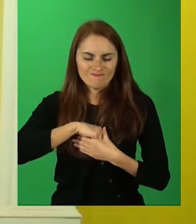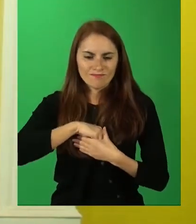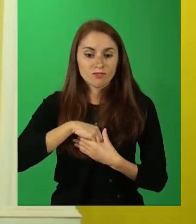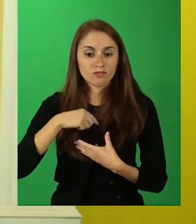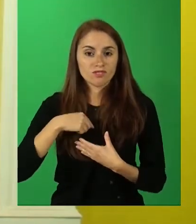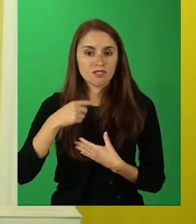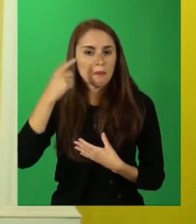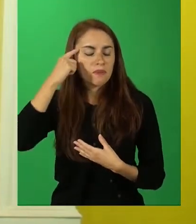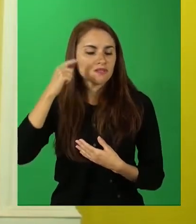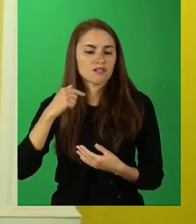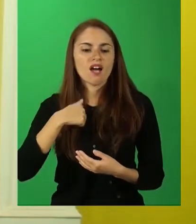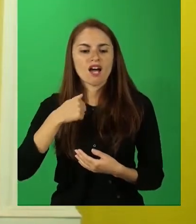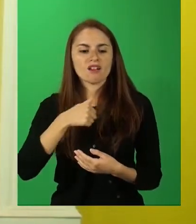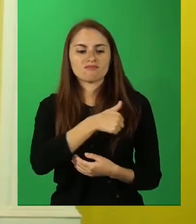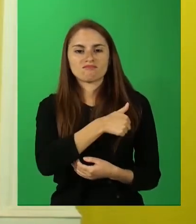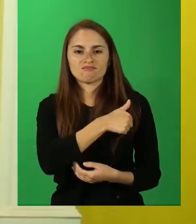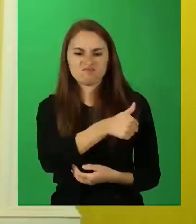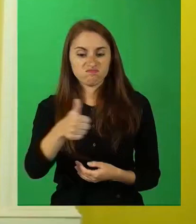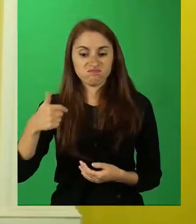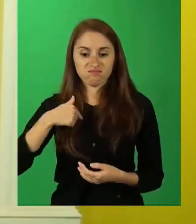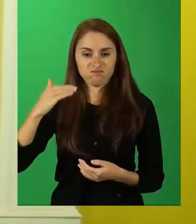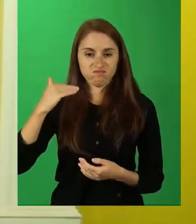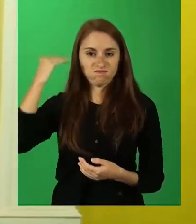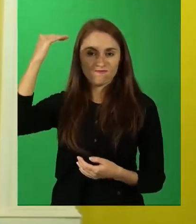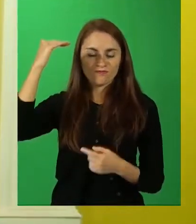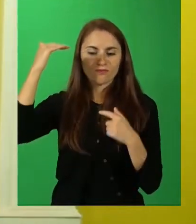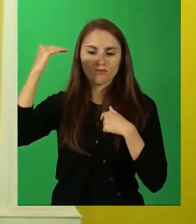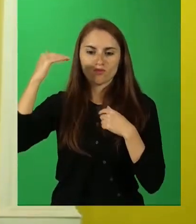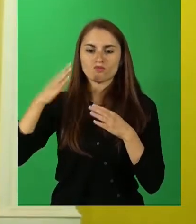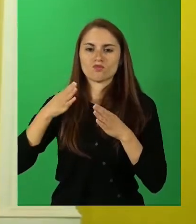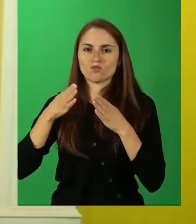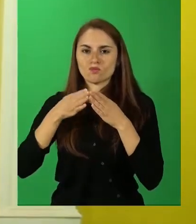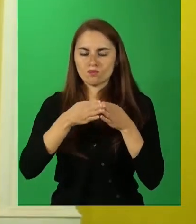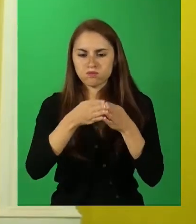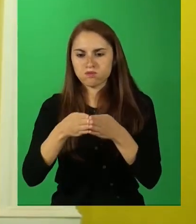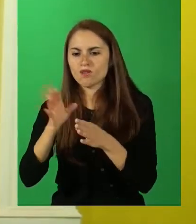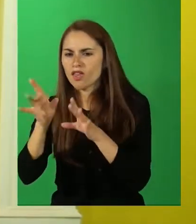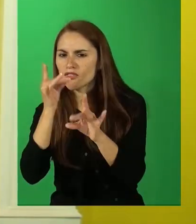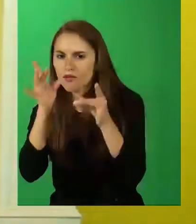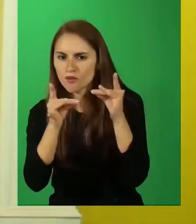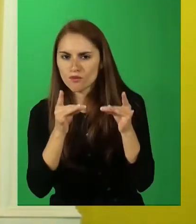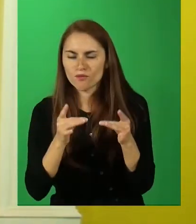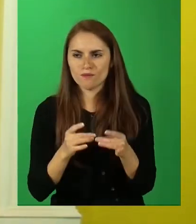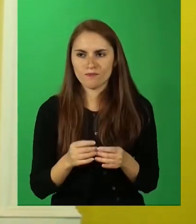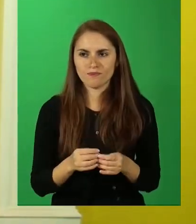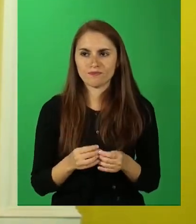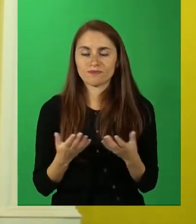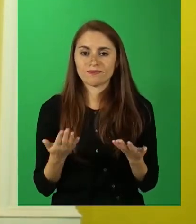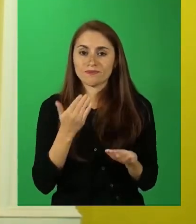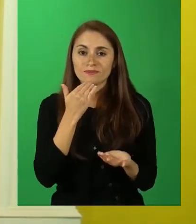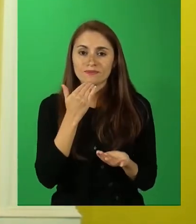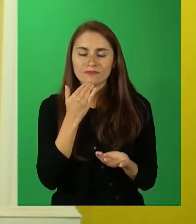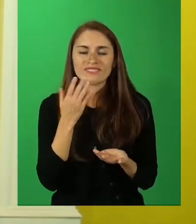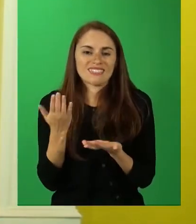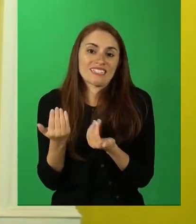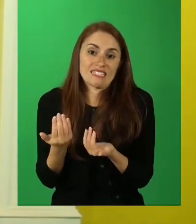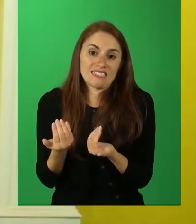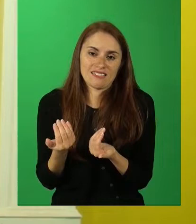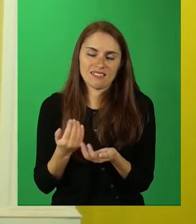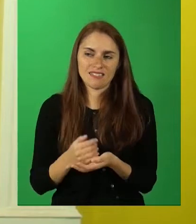son superiores y que por lo tanto merecen y están obligados a ir a dominar. Y además, como les comenté, tienen la